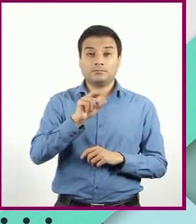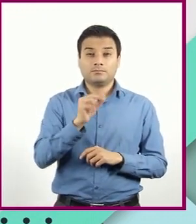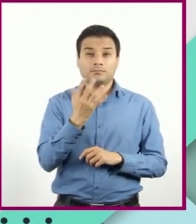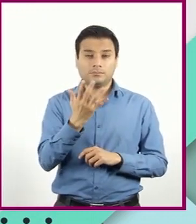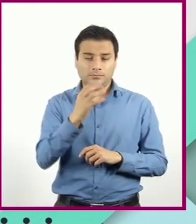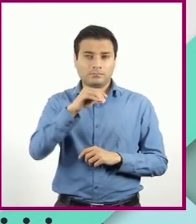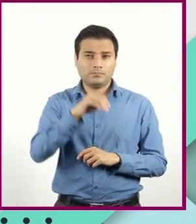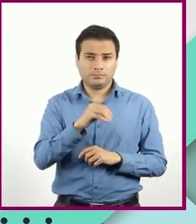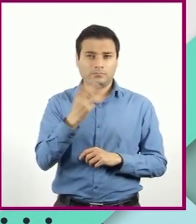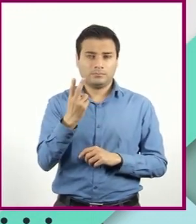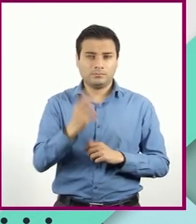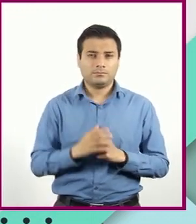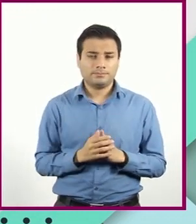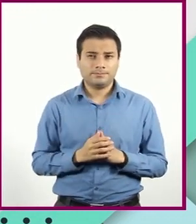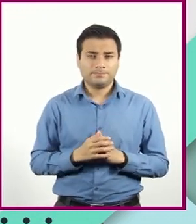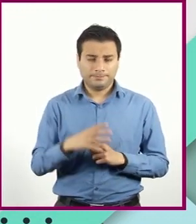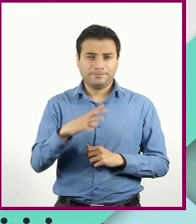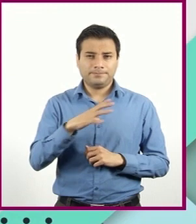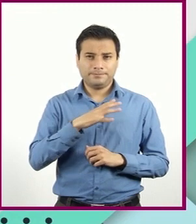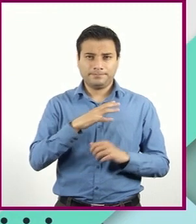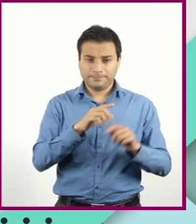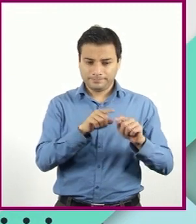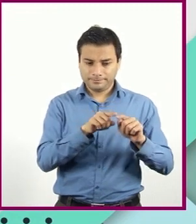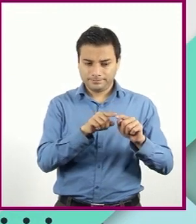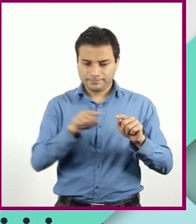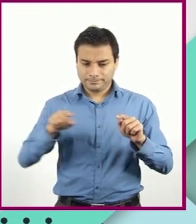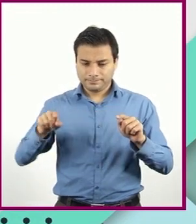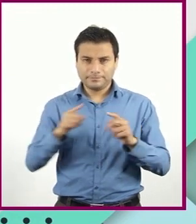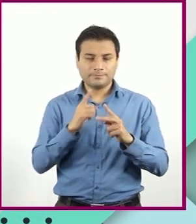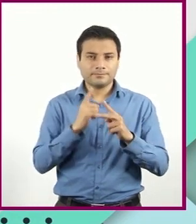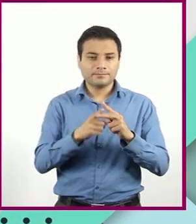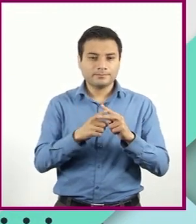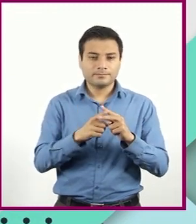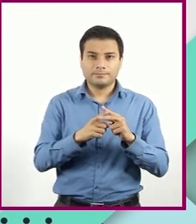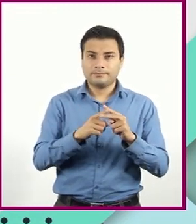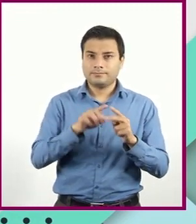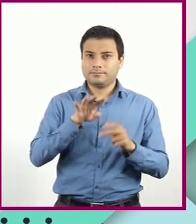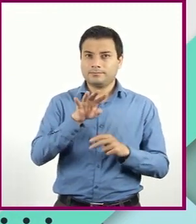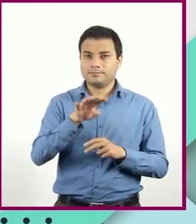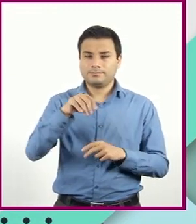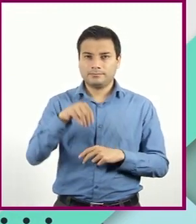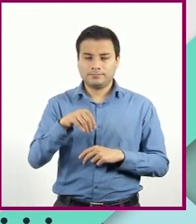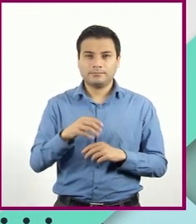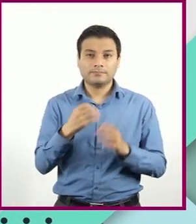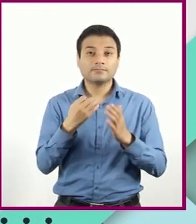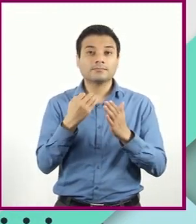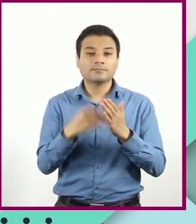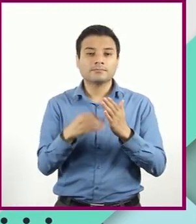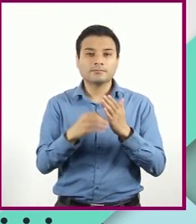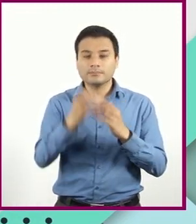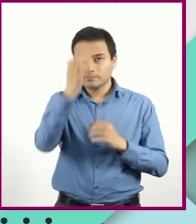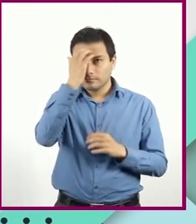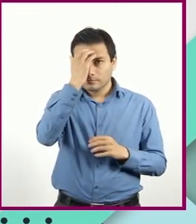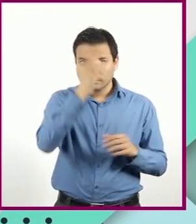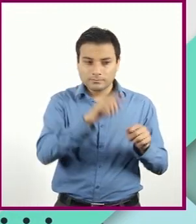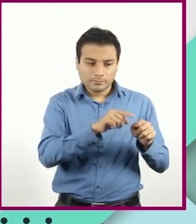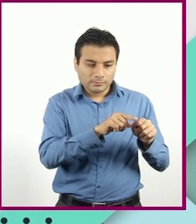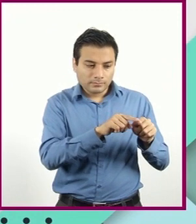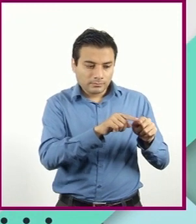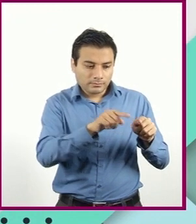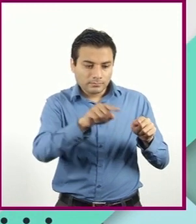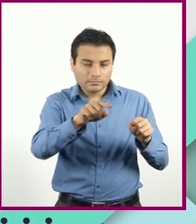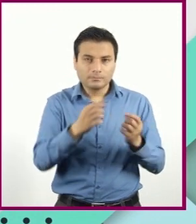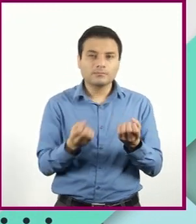metros cuadrados y tiene un lado de 19 metros. Necesitamos conocer la longitud de la barda, que